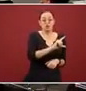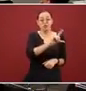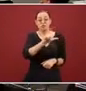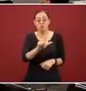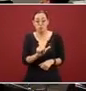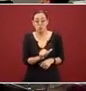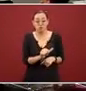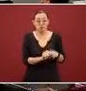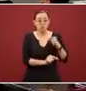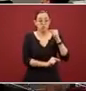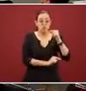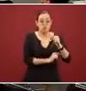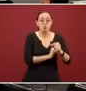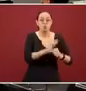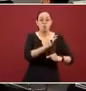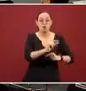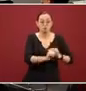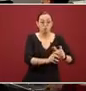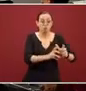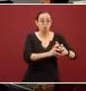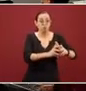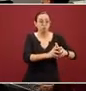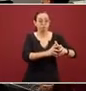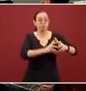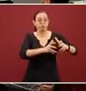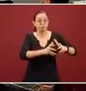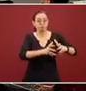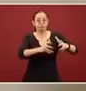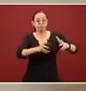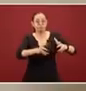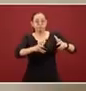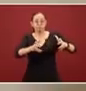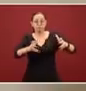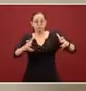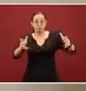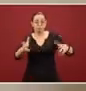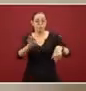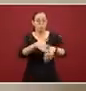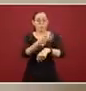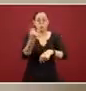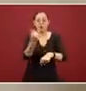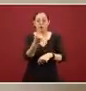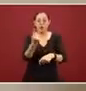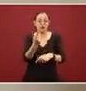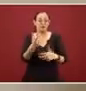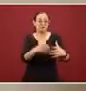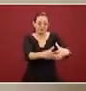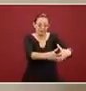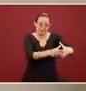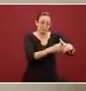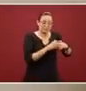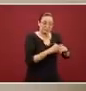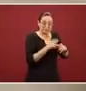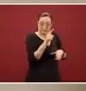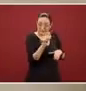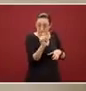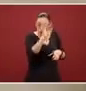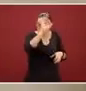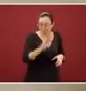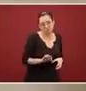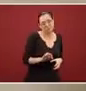empieza a aumentar, dado que las medidas de contención no logran tener un control absoluto de la